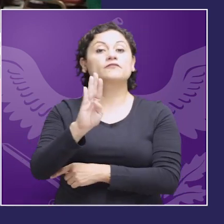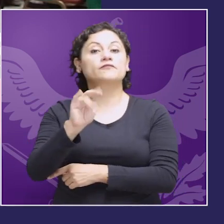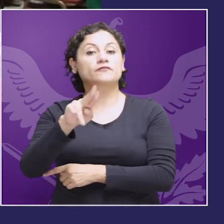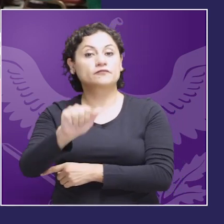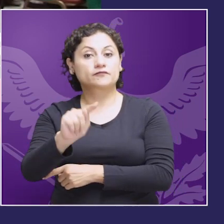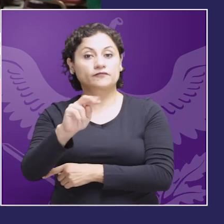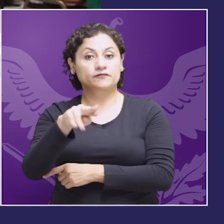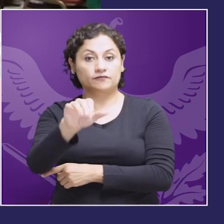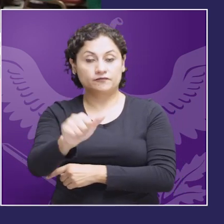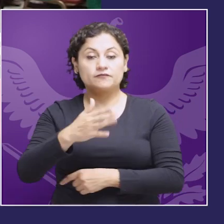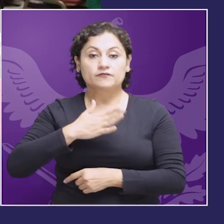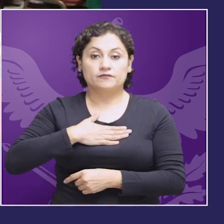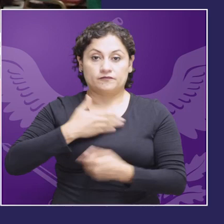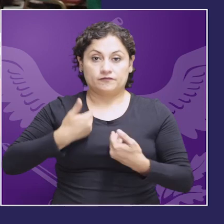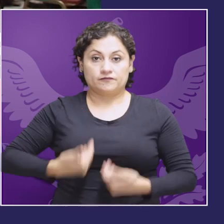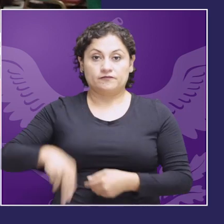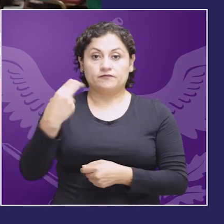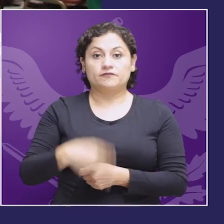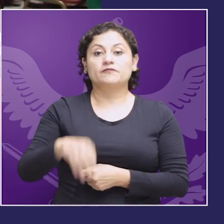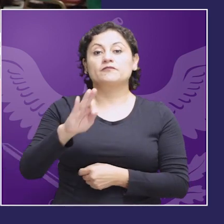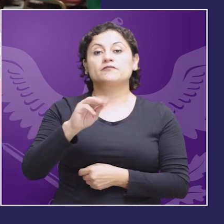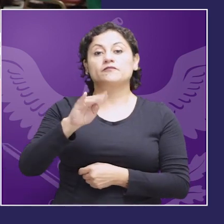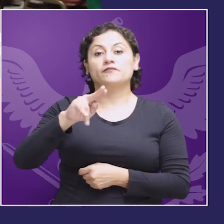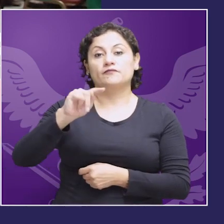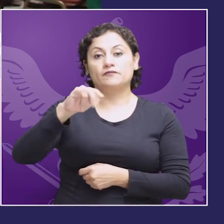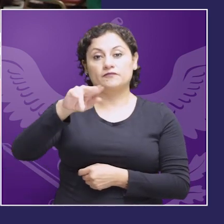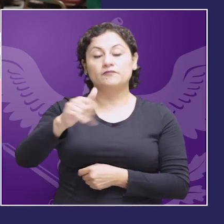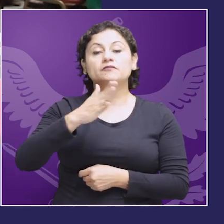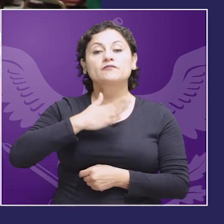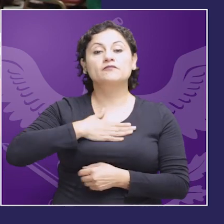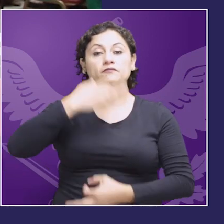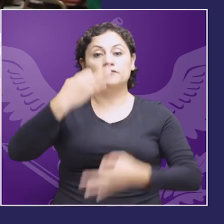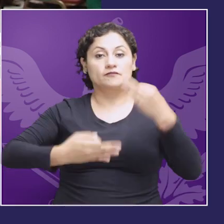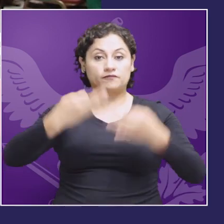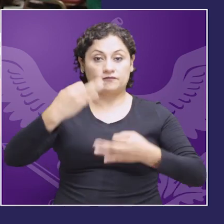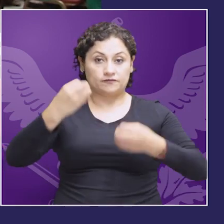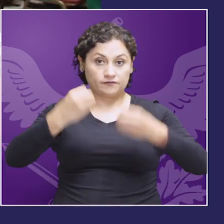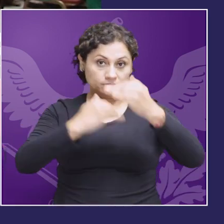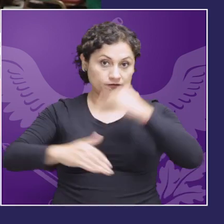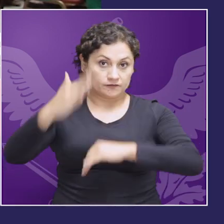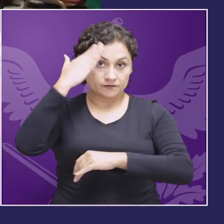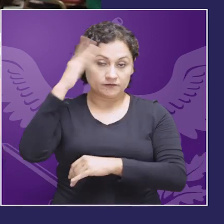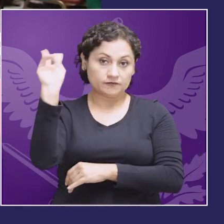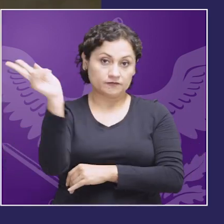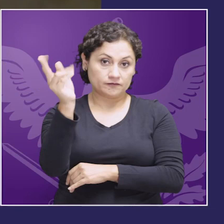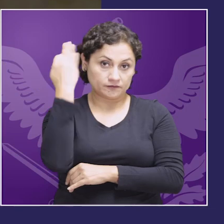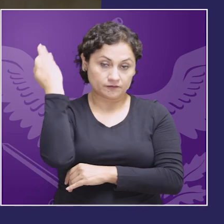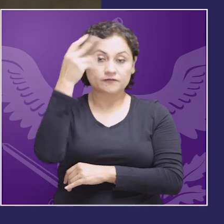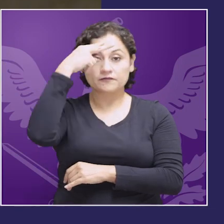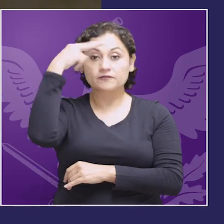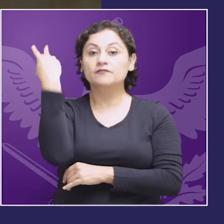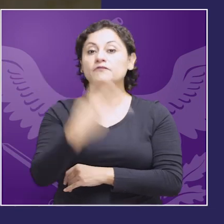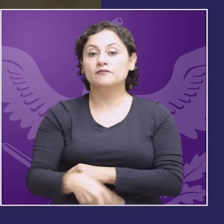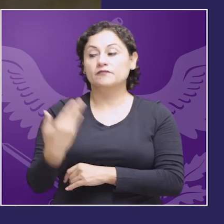A continuación, escuchamos a la doctora Fabiana Estrada Tena. Bueno, yo soy Fabiana Estrada Tena, soy